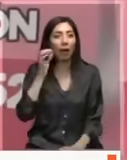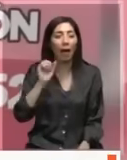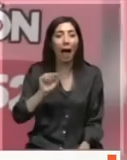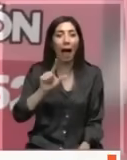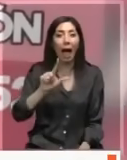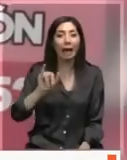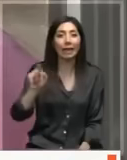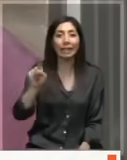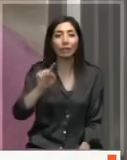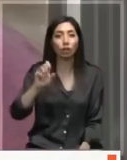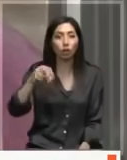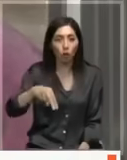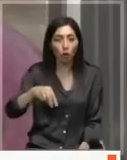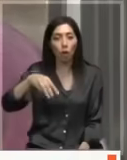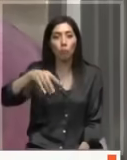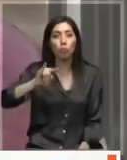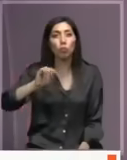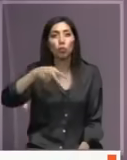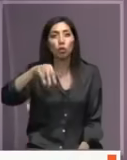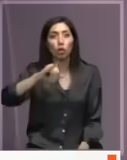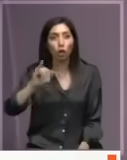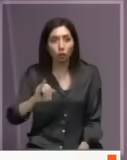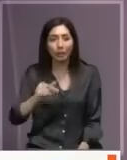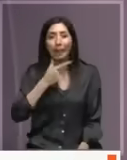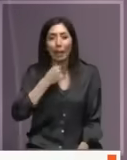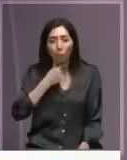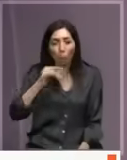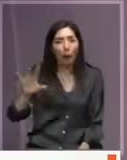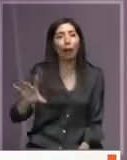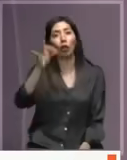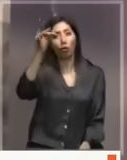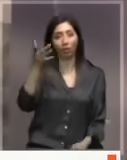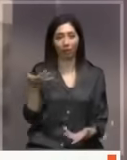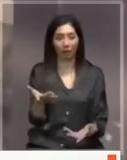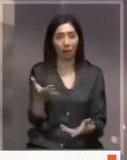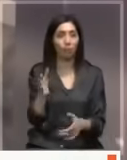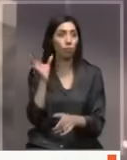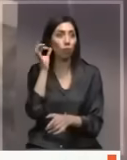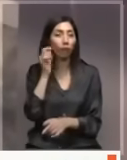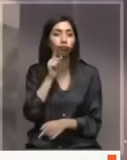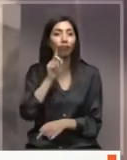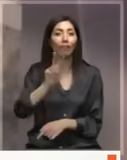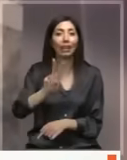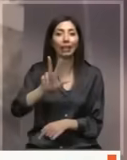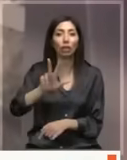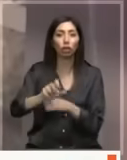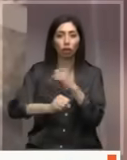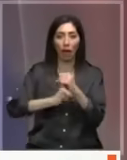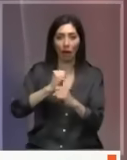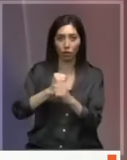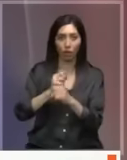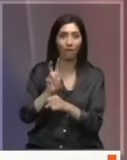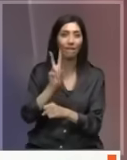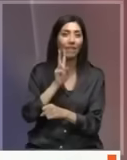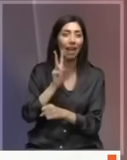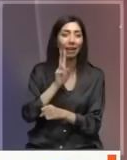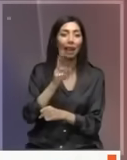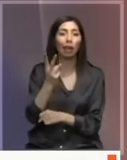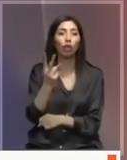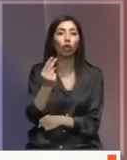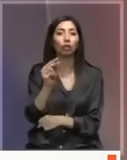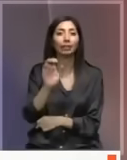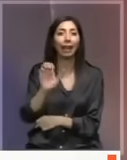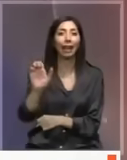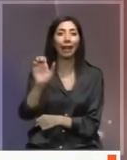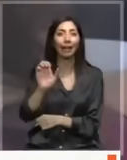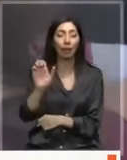encontrarte, porque la vamos a encontrar. Alison Muñoz, de 28 años, desapareció el viernes 12 de enero a las 10